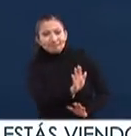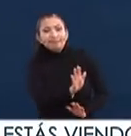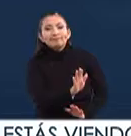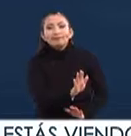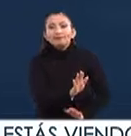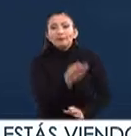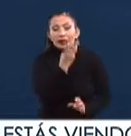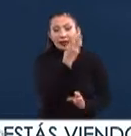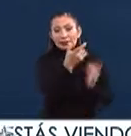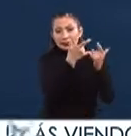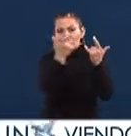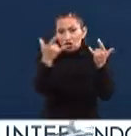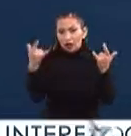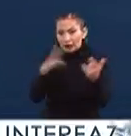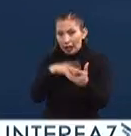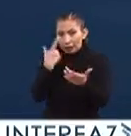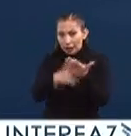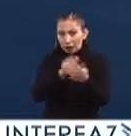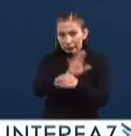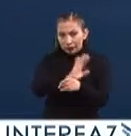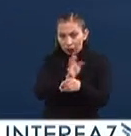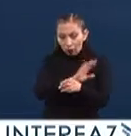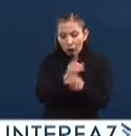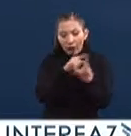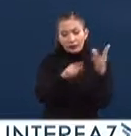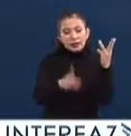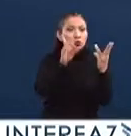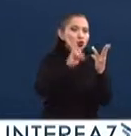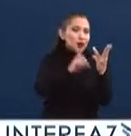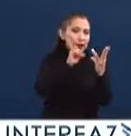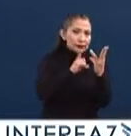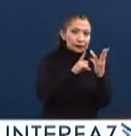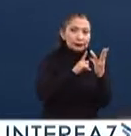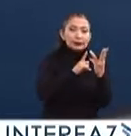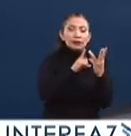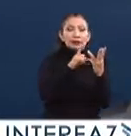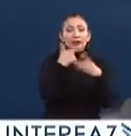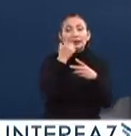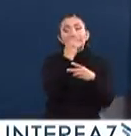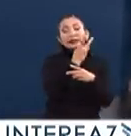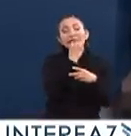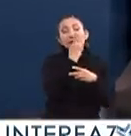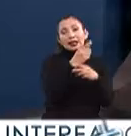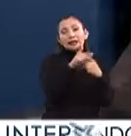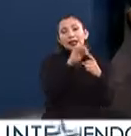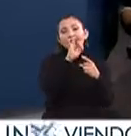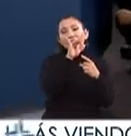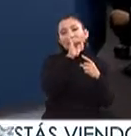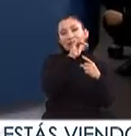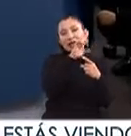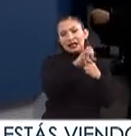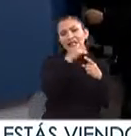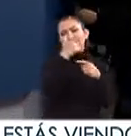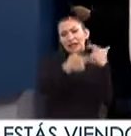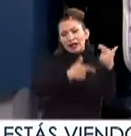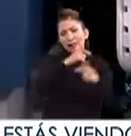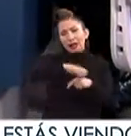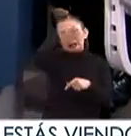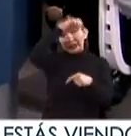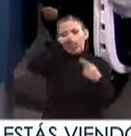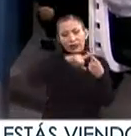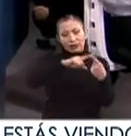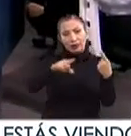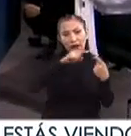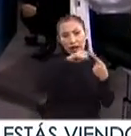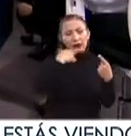las 3 historias principales de esta película pues son 3 mujeres, 3 generaciones, ¿no? Doña Fili, que es como la de mayor edad,